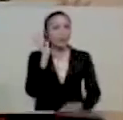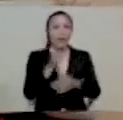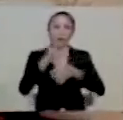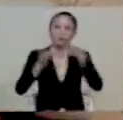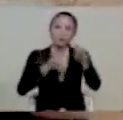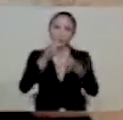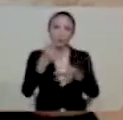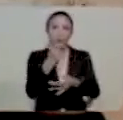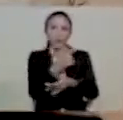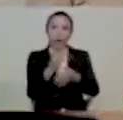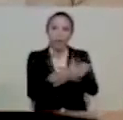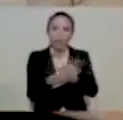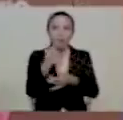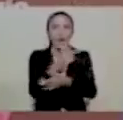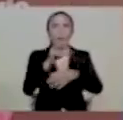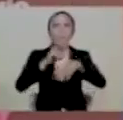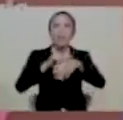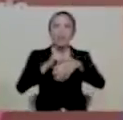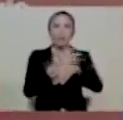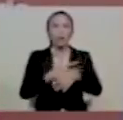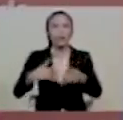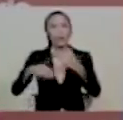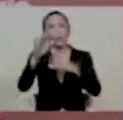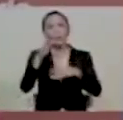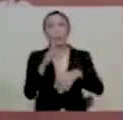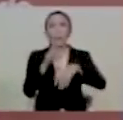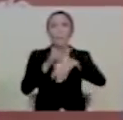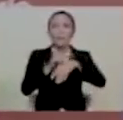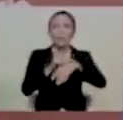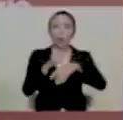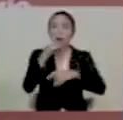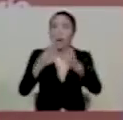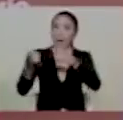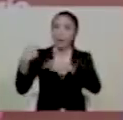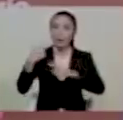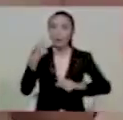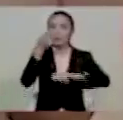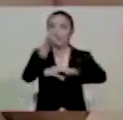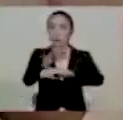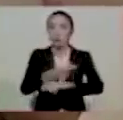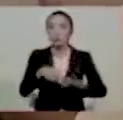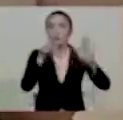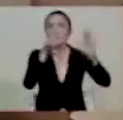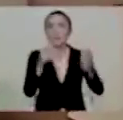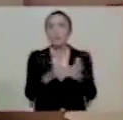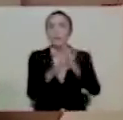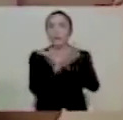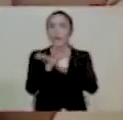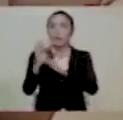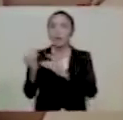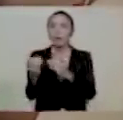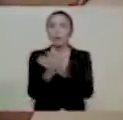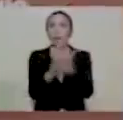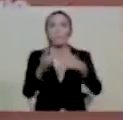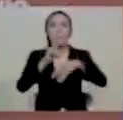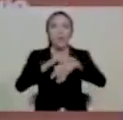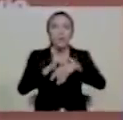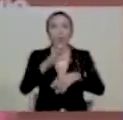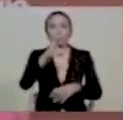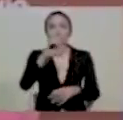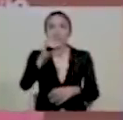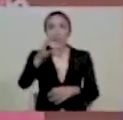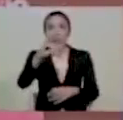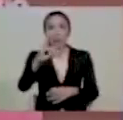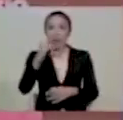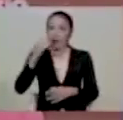Ayer el presidente Nicolás Maduro graduó a 6.500 médicos integrales comunitarios